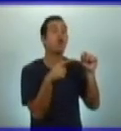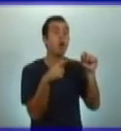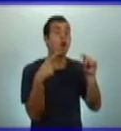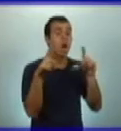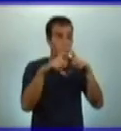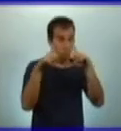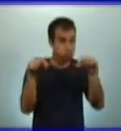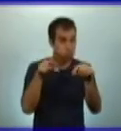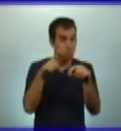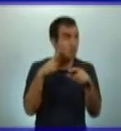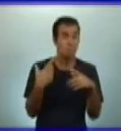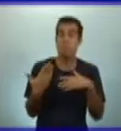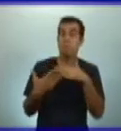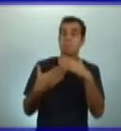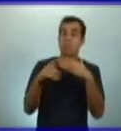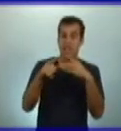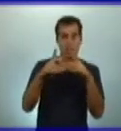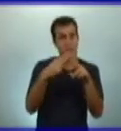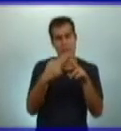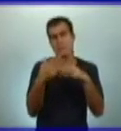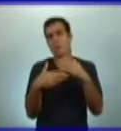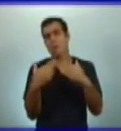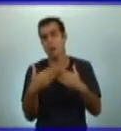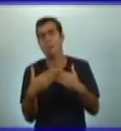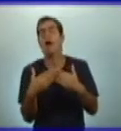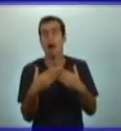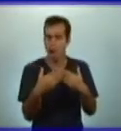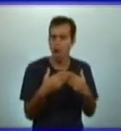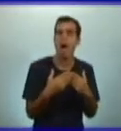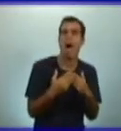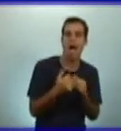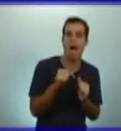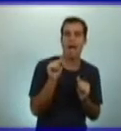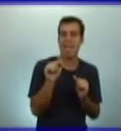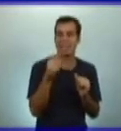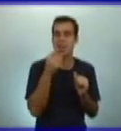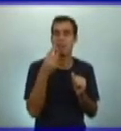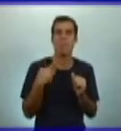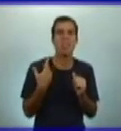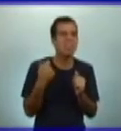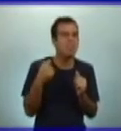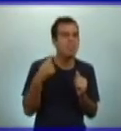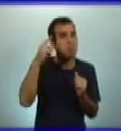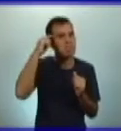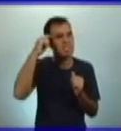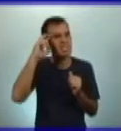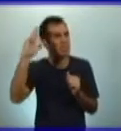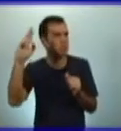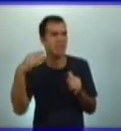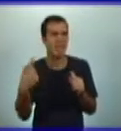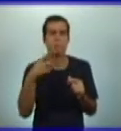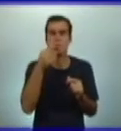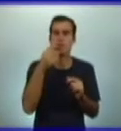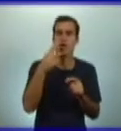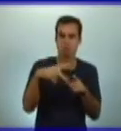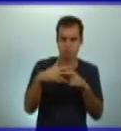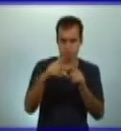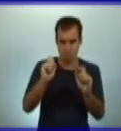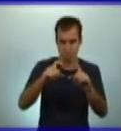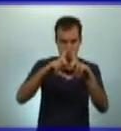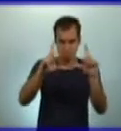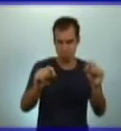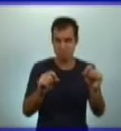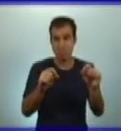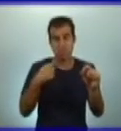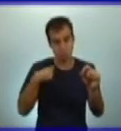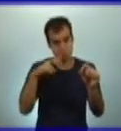problema es a ustedes recordarle qué debemos tener en cuenta para resolver un problema. Voy a leer el problema. Si